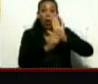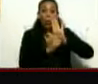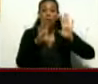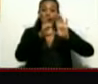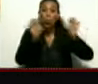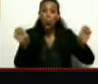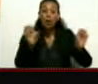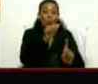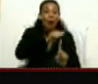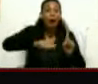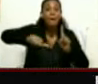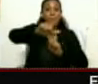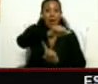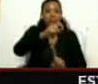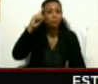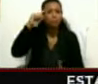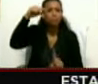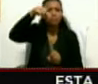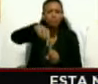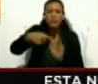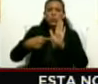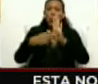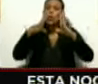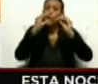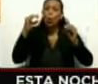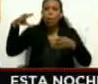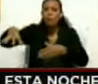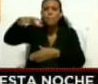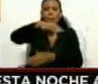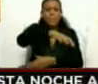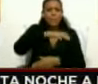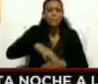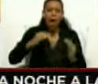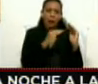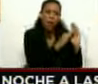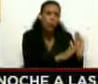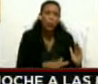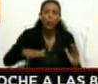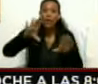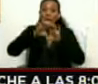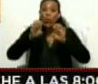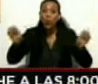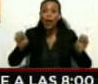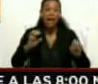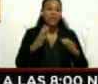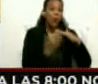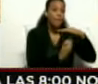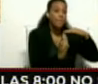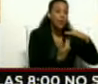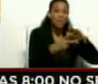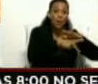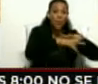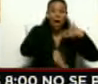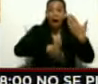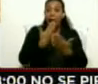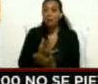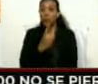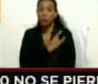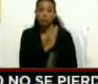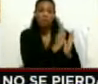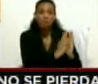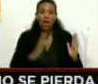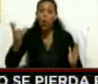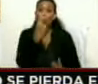educación ambiental debe estar expresado en todos los niveles de la educación pública en Venezuela. Esto también